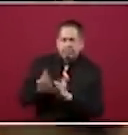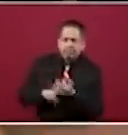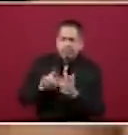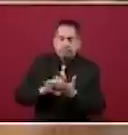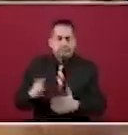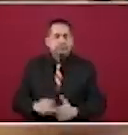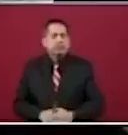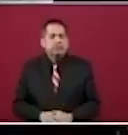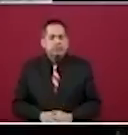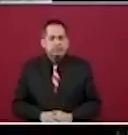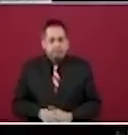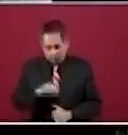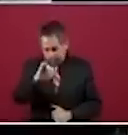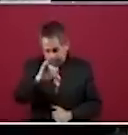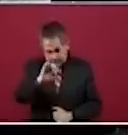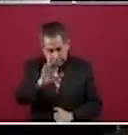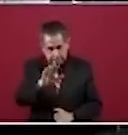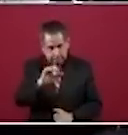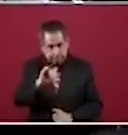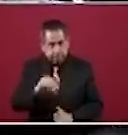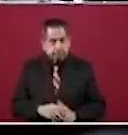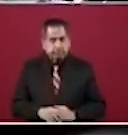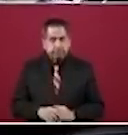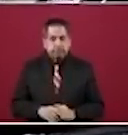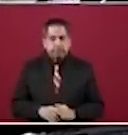Sí, va a salir de